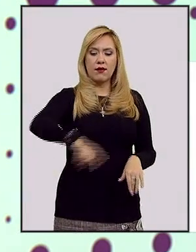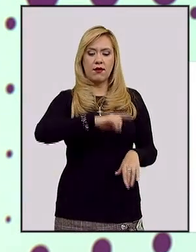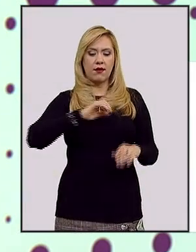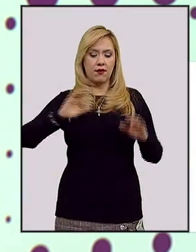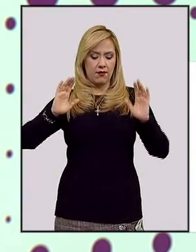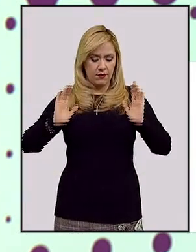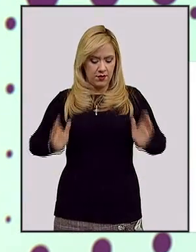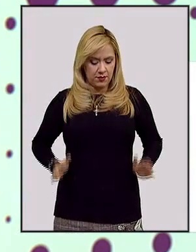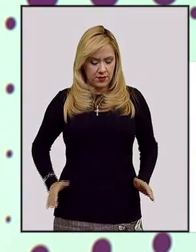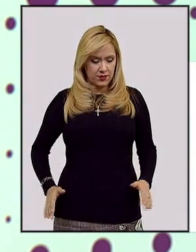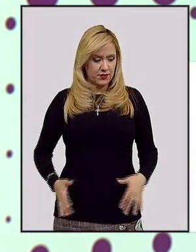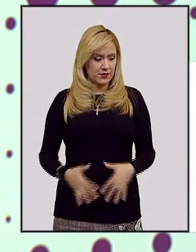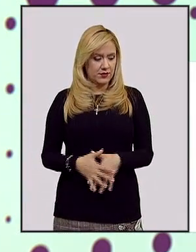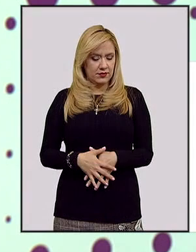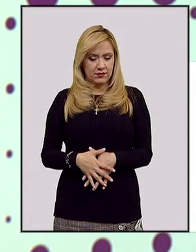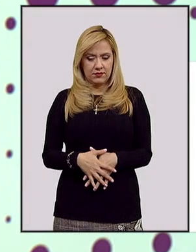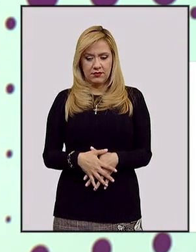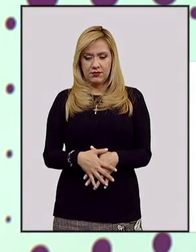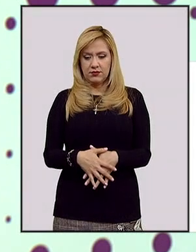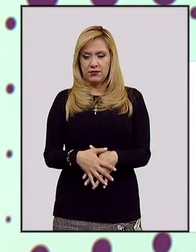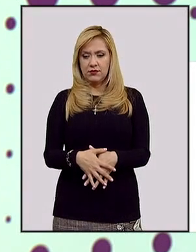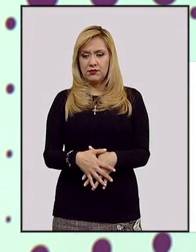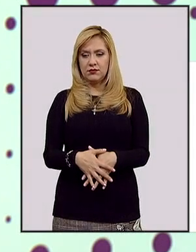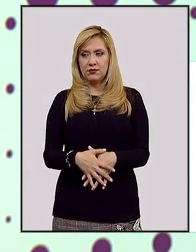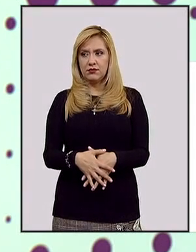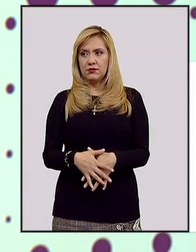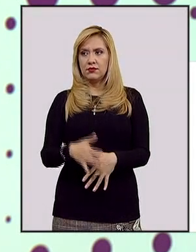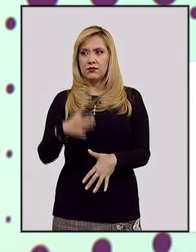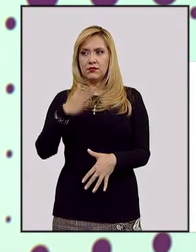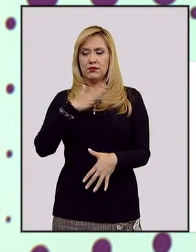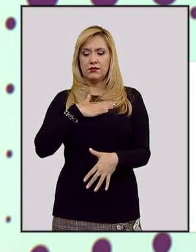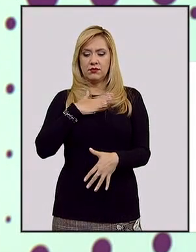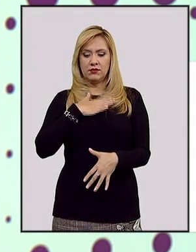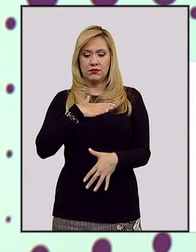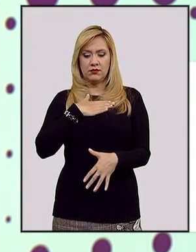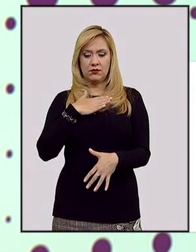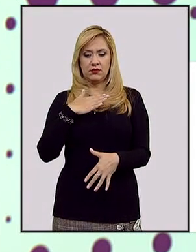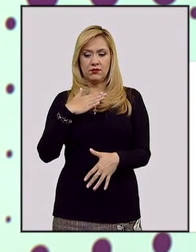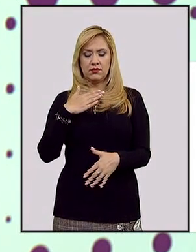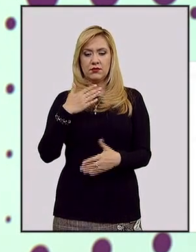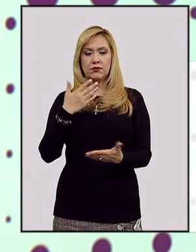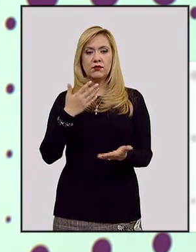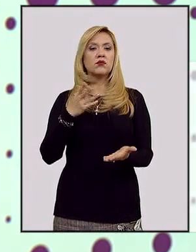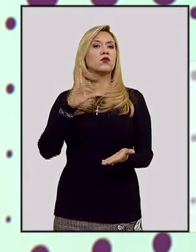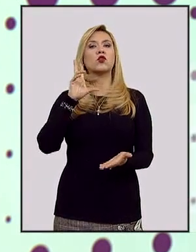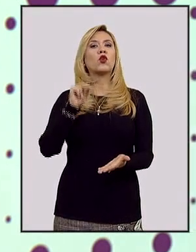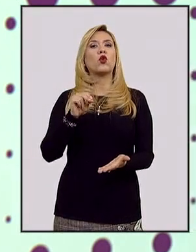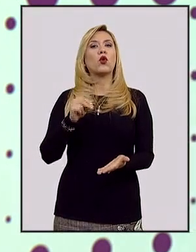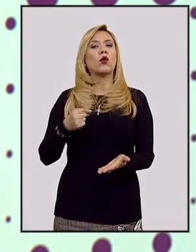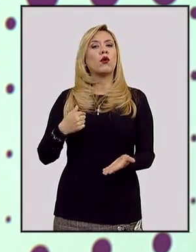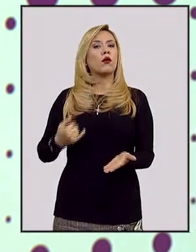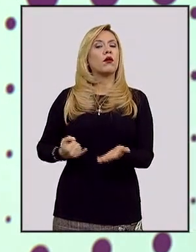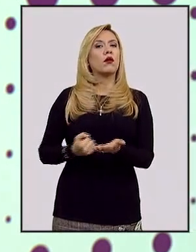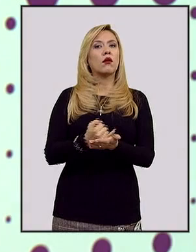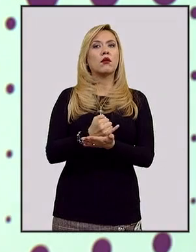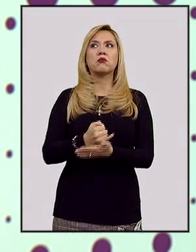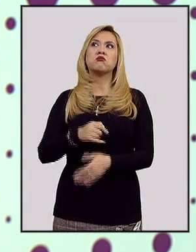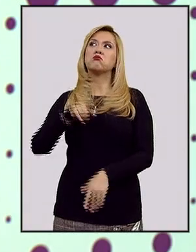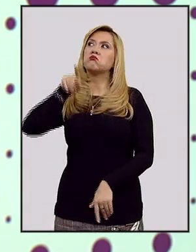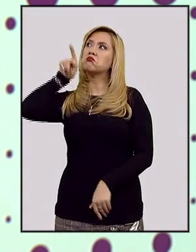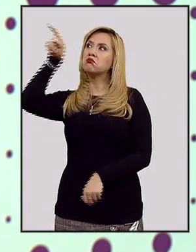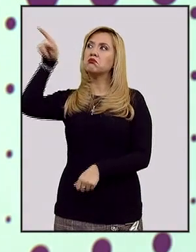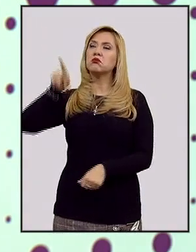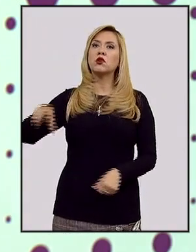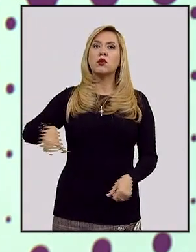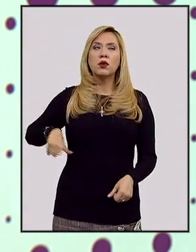gestantes, esas personas no son las titulares de esas decisiones. Y cómo va a ser el Estado, ya sea a través del legislador,